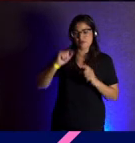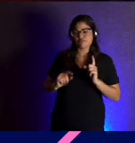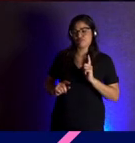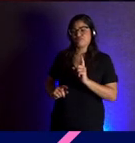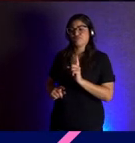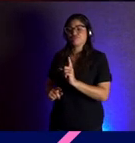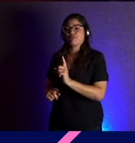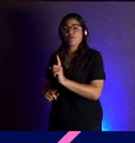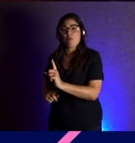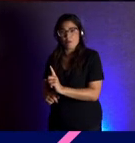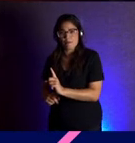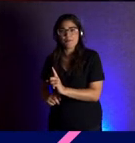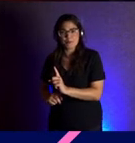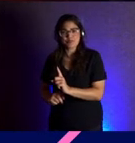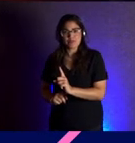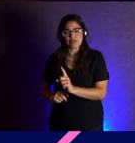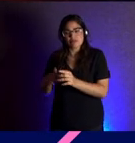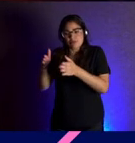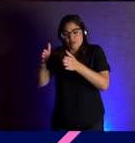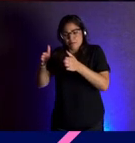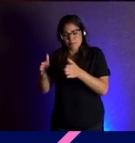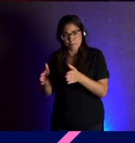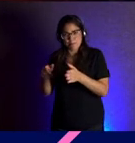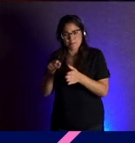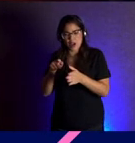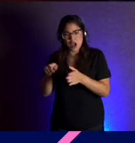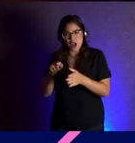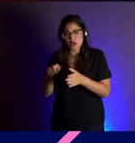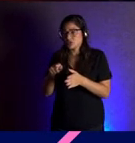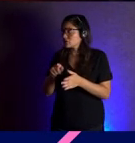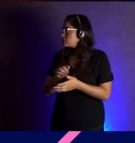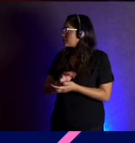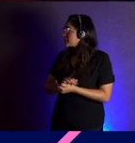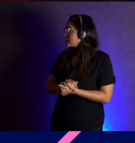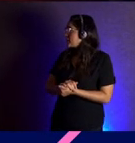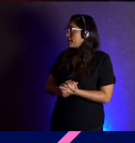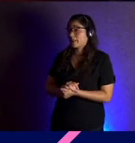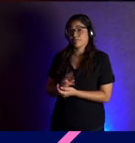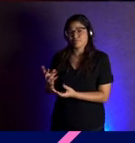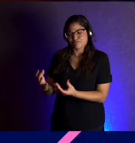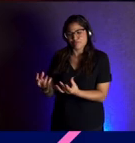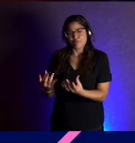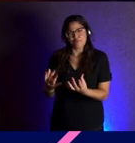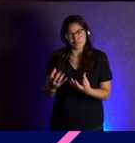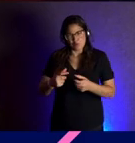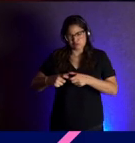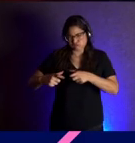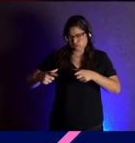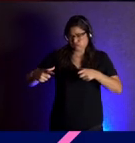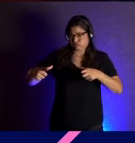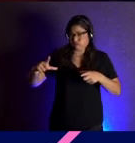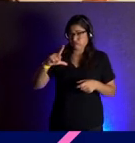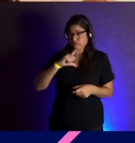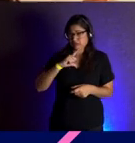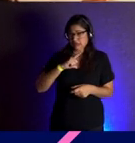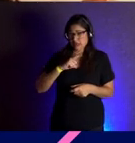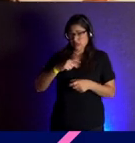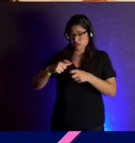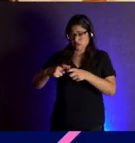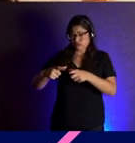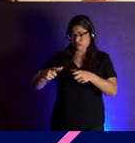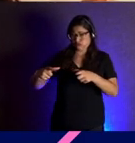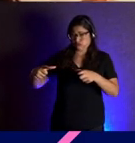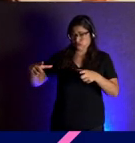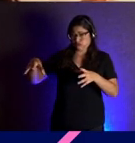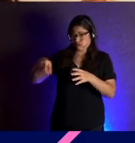pasto, gramínea y hay ganadería, y la ganadería usa el fuego mucho. Identificamos que la mayor concentración estaba aquí.